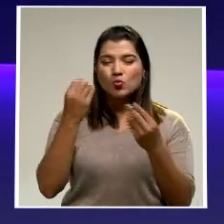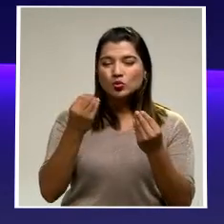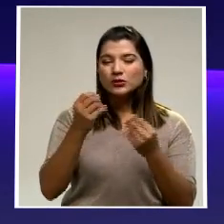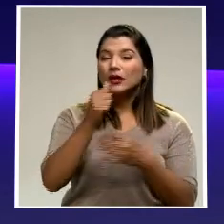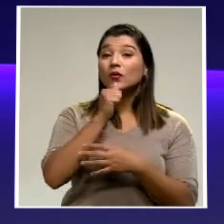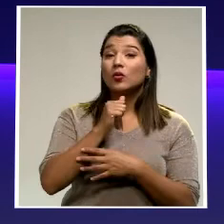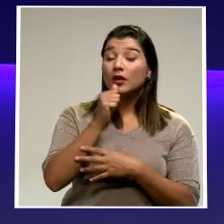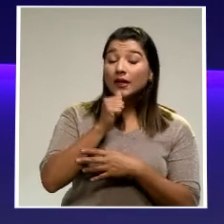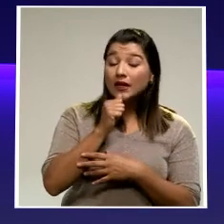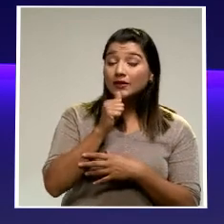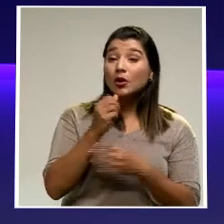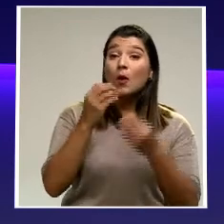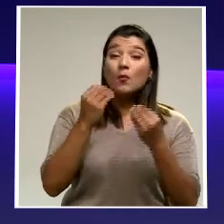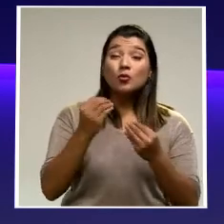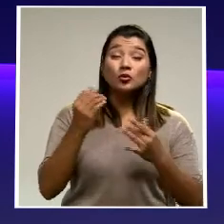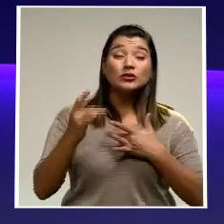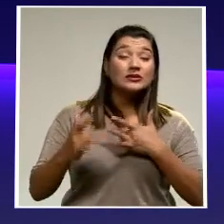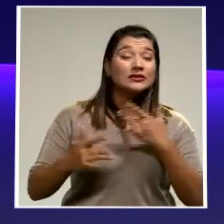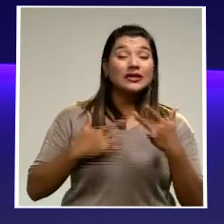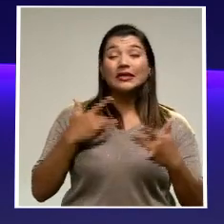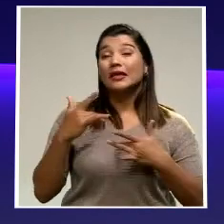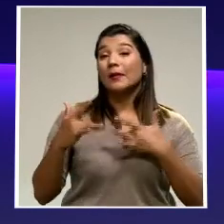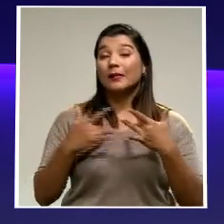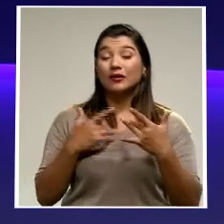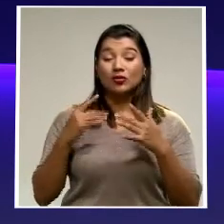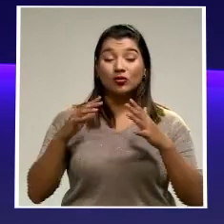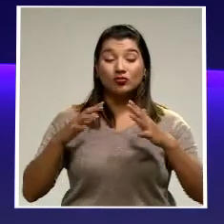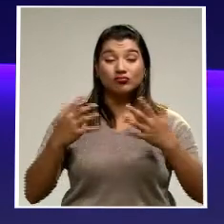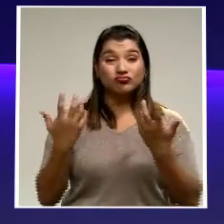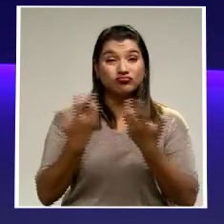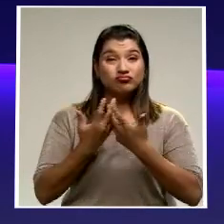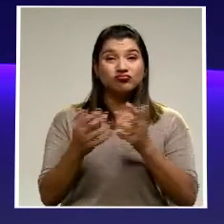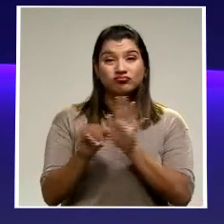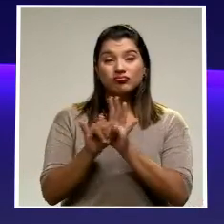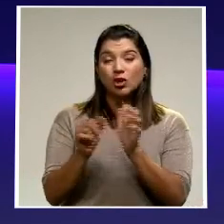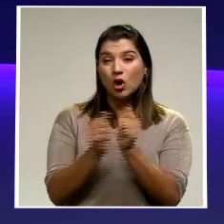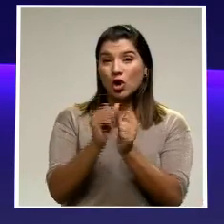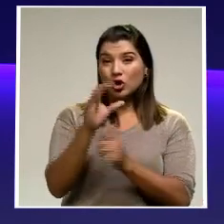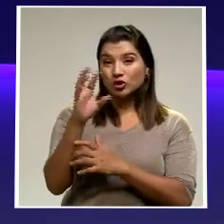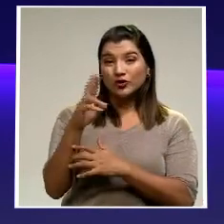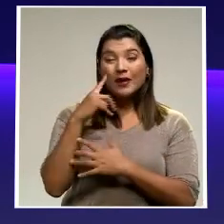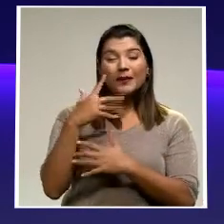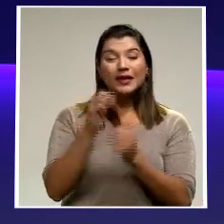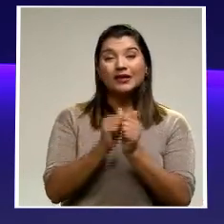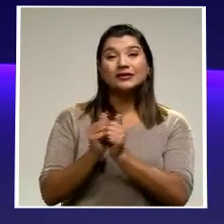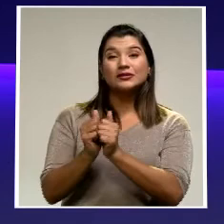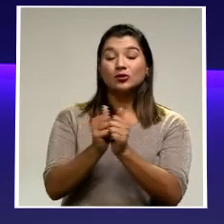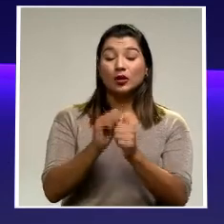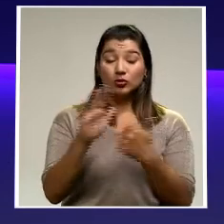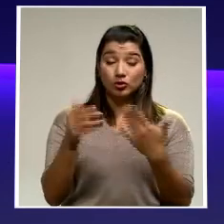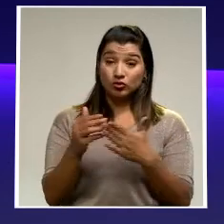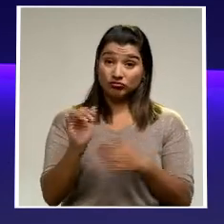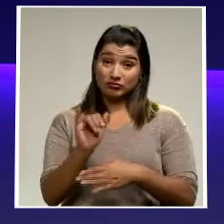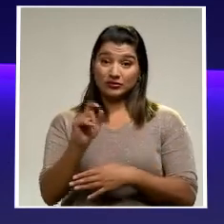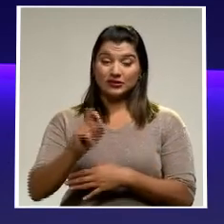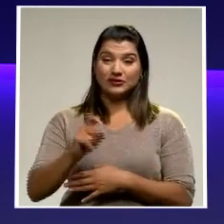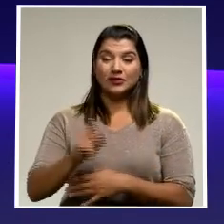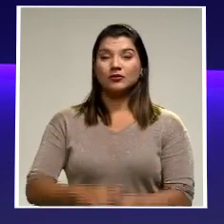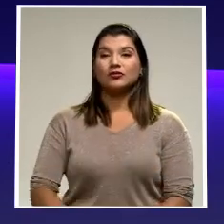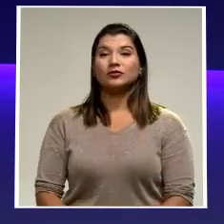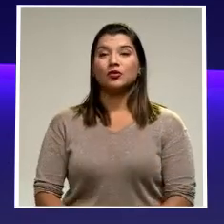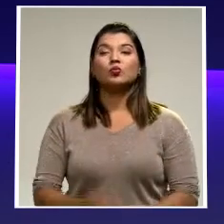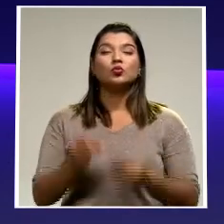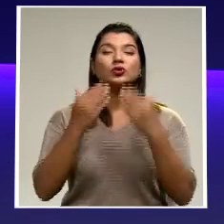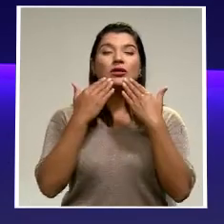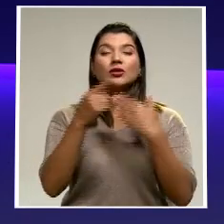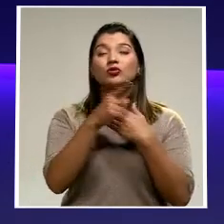tolerancia, mucho sentimiento costarricense para ayudarnos entre todos, es lo que necesitamos. Muchas